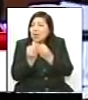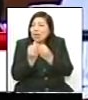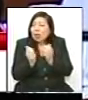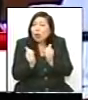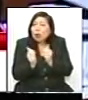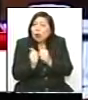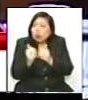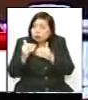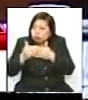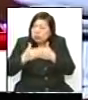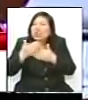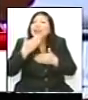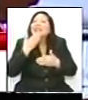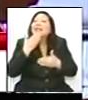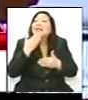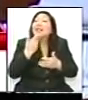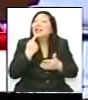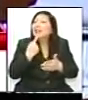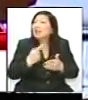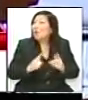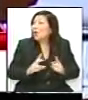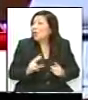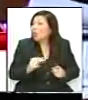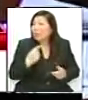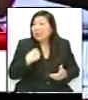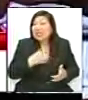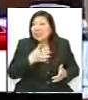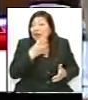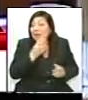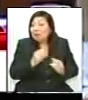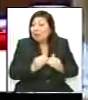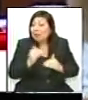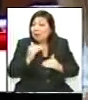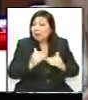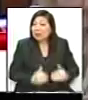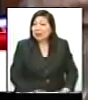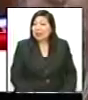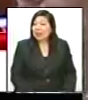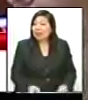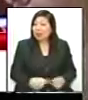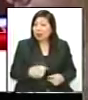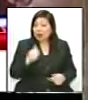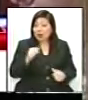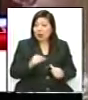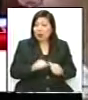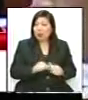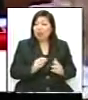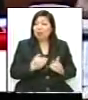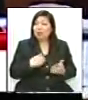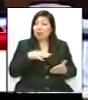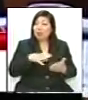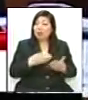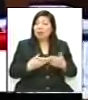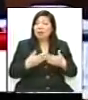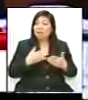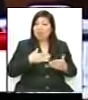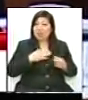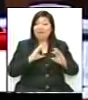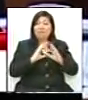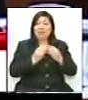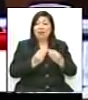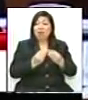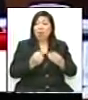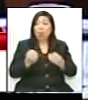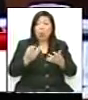afinidad, precisar quiénes son, porque hay personas que no saben cuáles son esos grados, ¿no? Hasta donde yo recuerdo de mis estudios del derecho de familia, cuarto